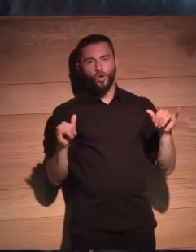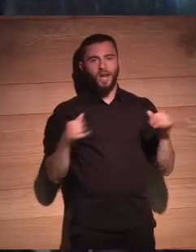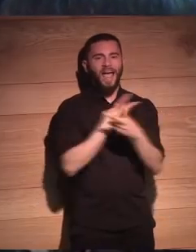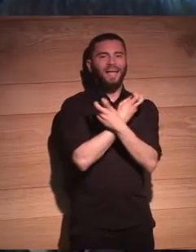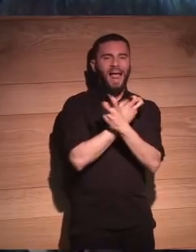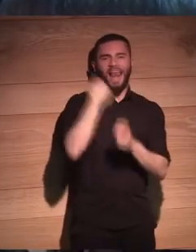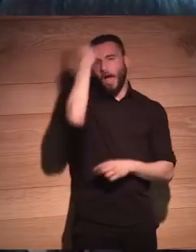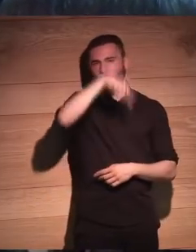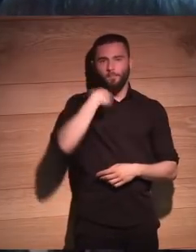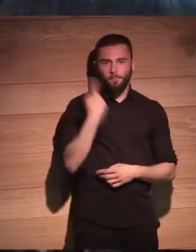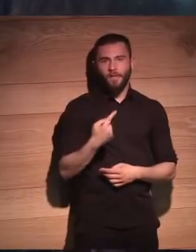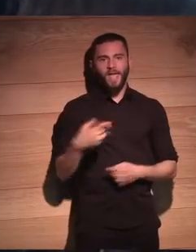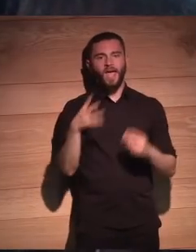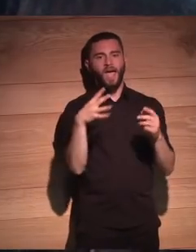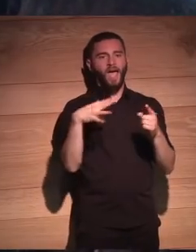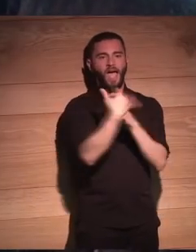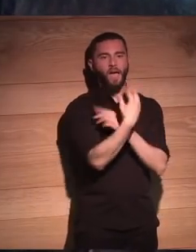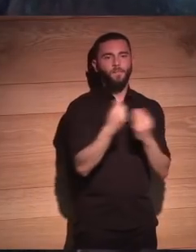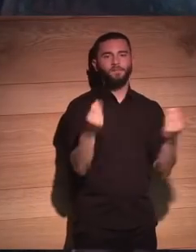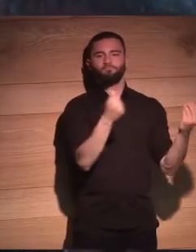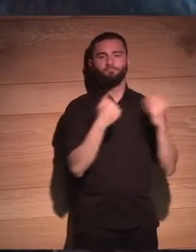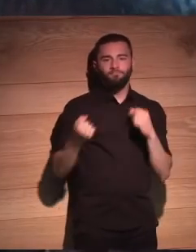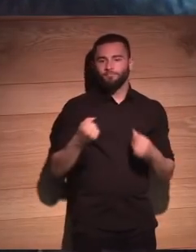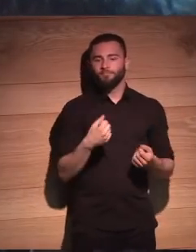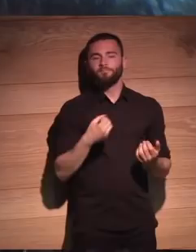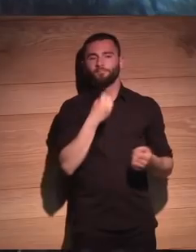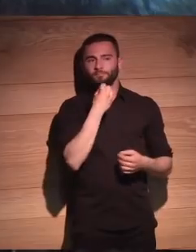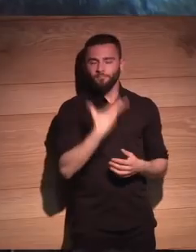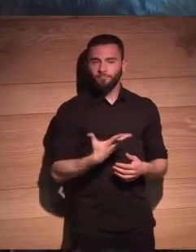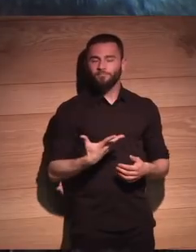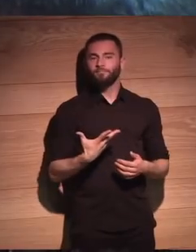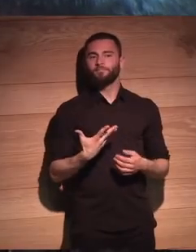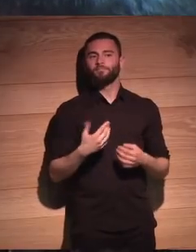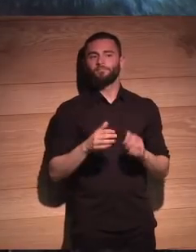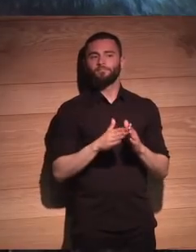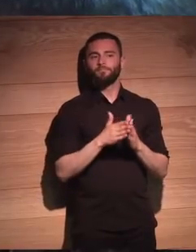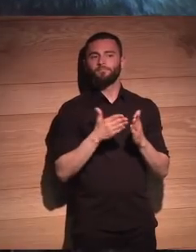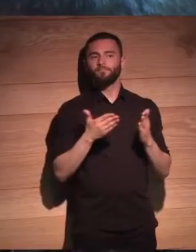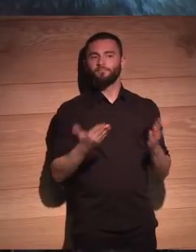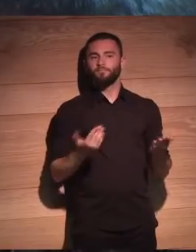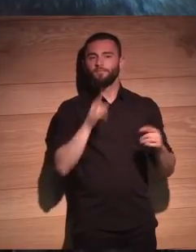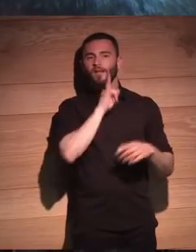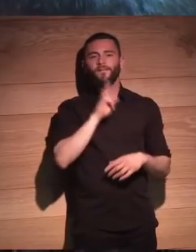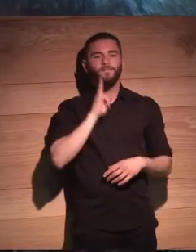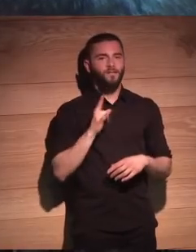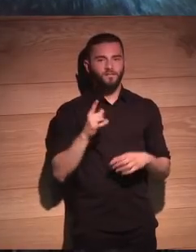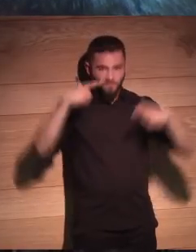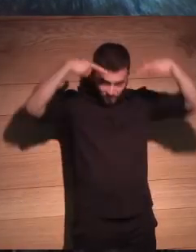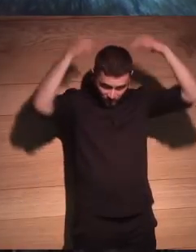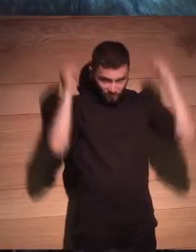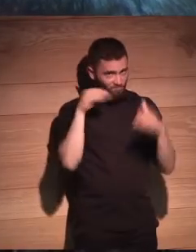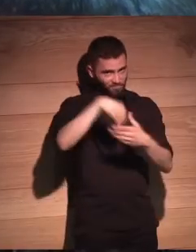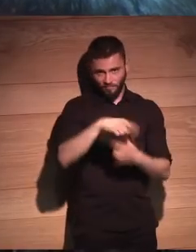son ambientes exóticos, hay una serie de influencias de la novela de aventuras que no figura en Batman, que es mucho más